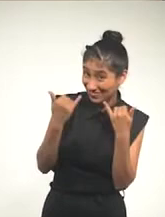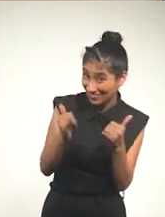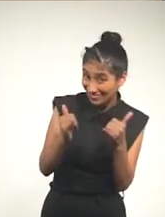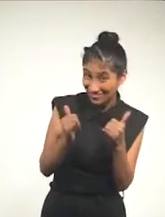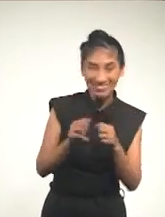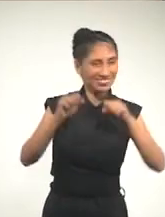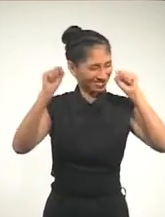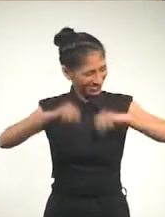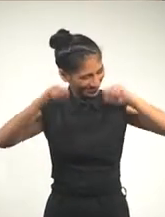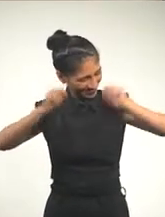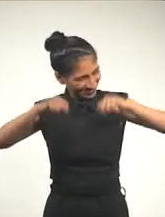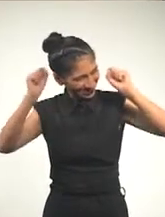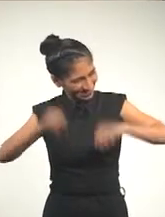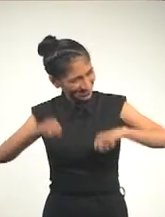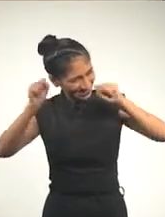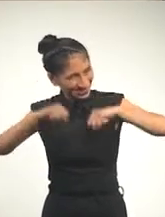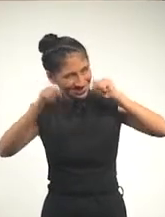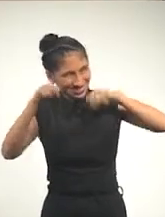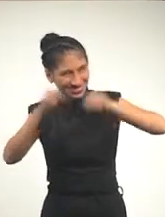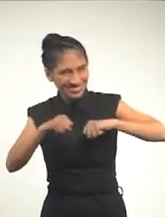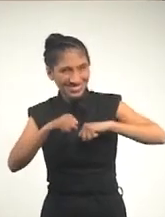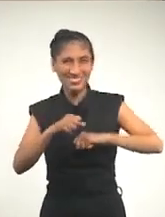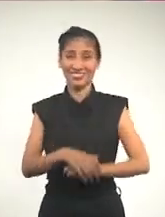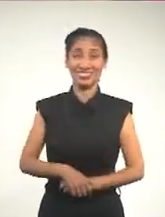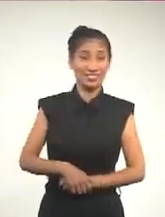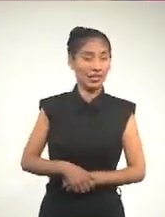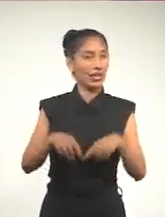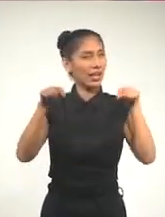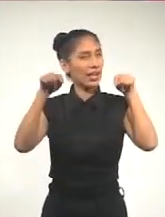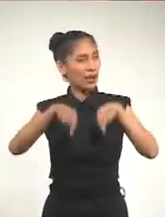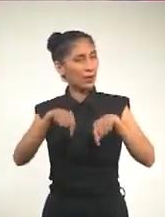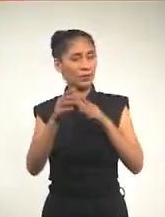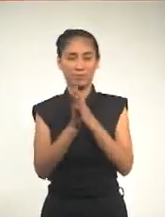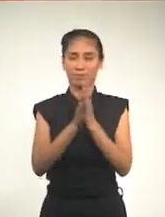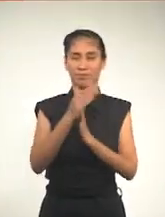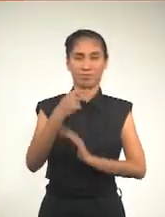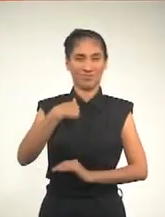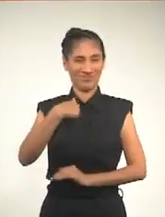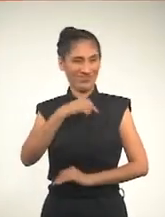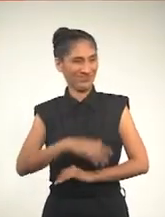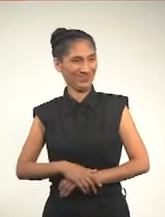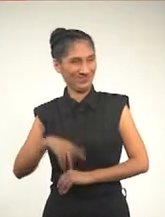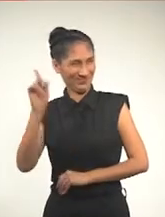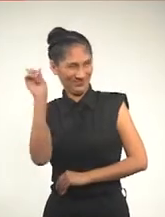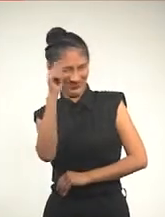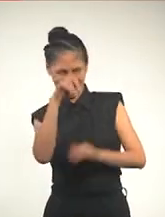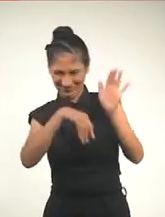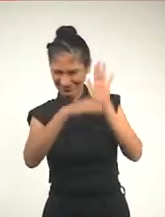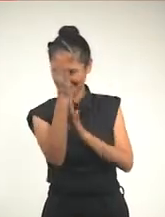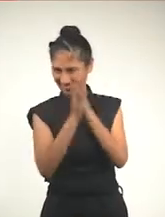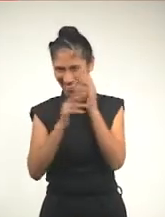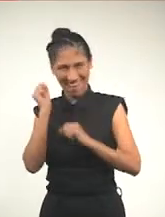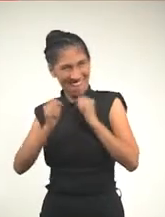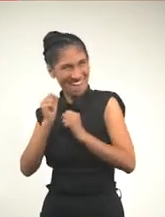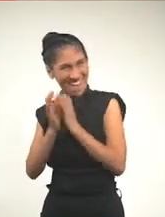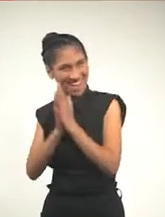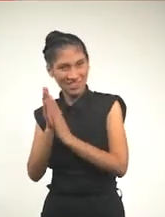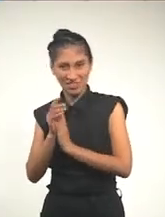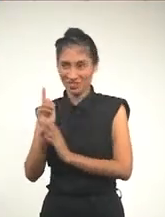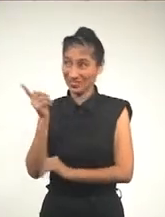¿Seguimos jugando? ¡Sí, sí, sí! ¡Sí, sí, sí, sí! Ahora sigo yo. La voy a poner más